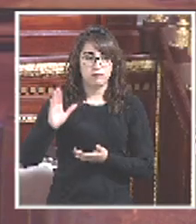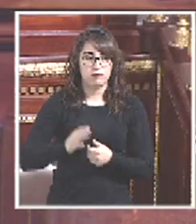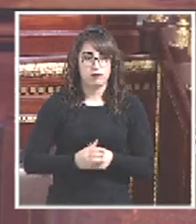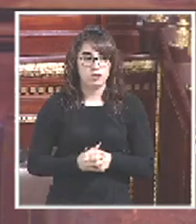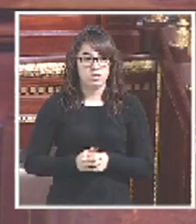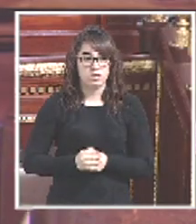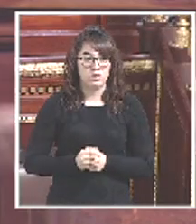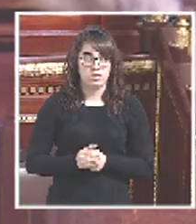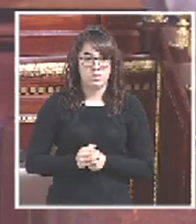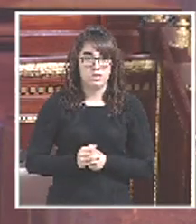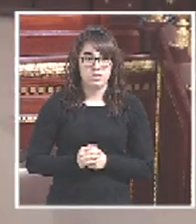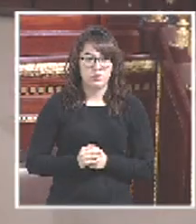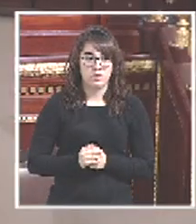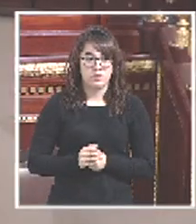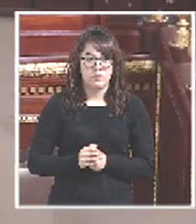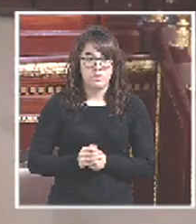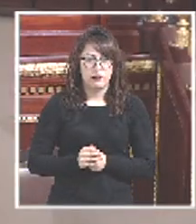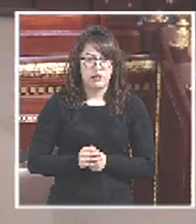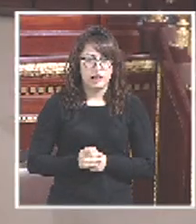manifestarlo levantando la mano.